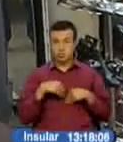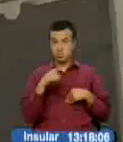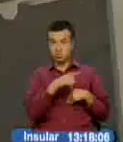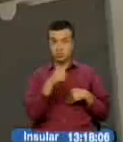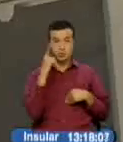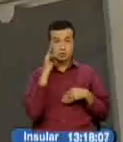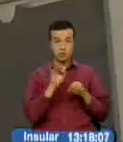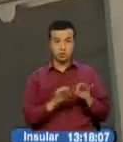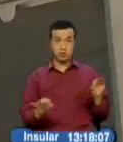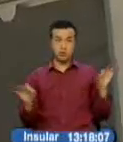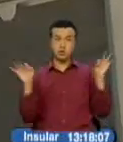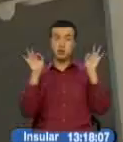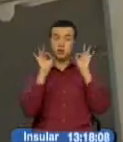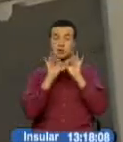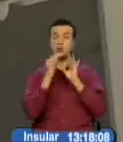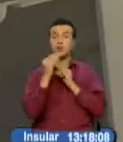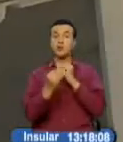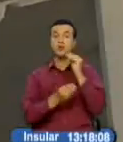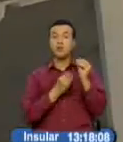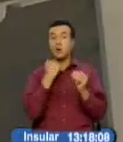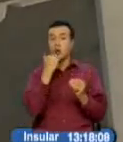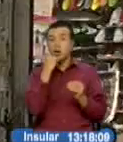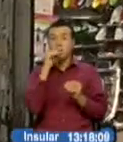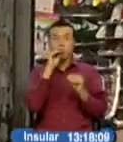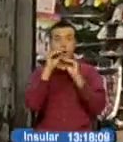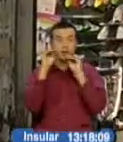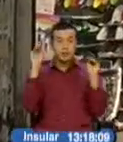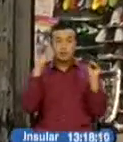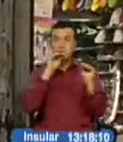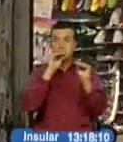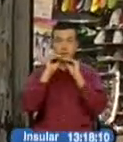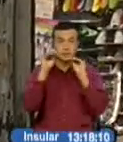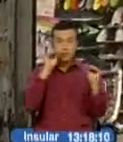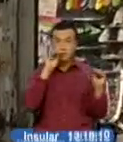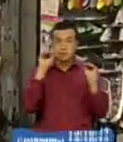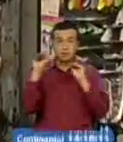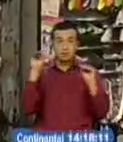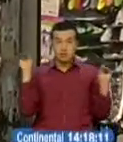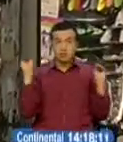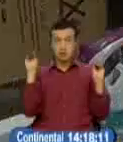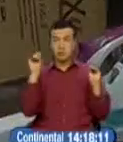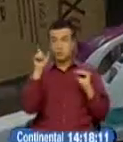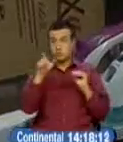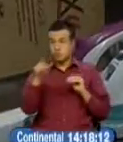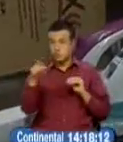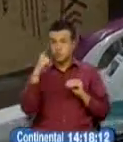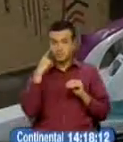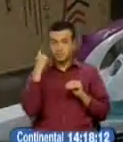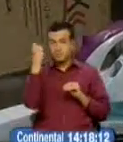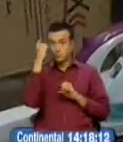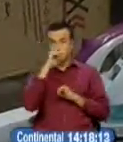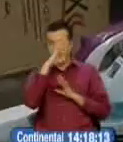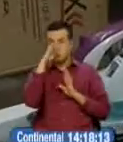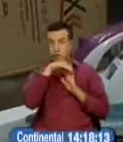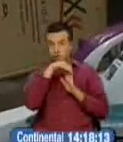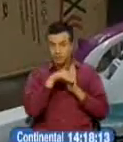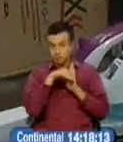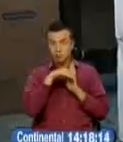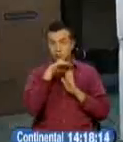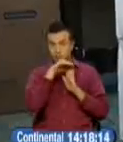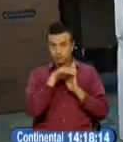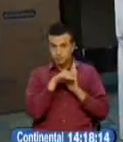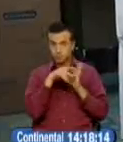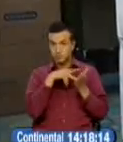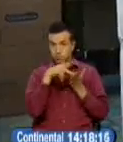es indispensable implementar medios informativos adecuados y oportunos para que el consumidor tenga claridad respecto al precio final